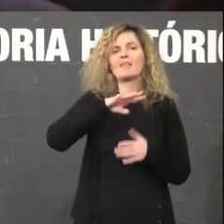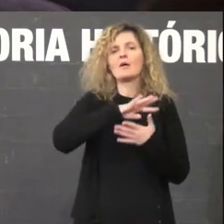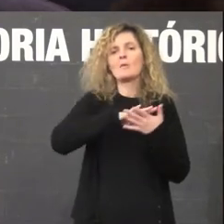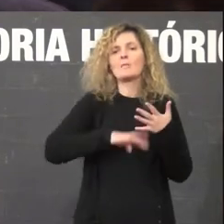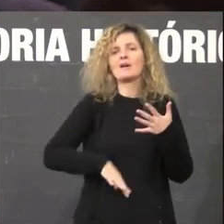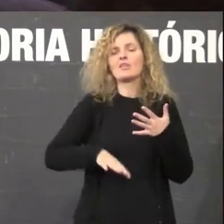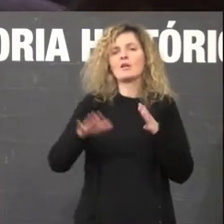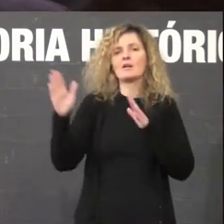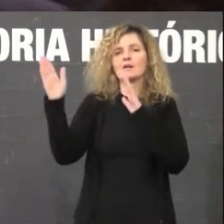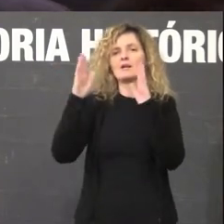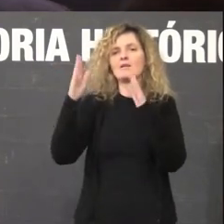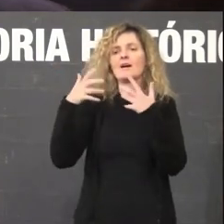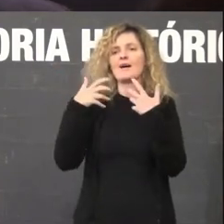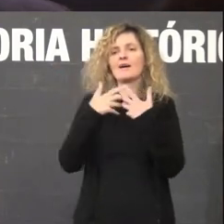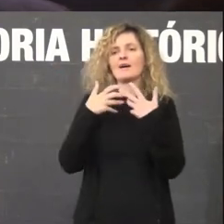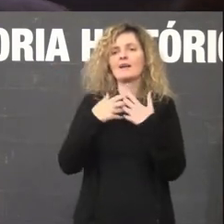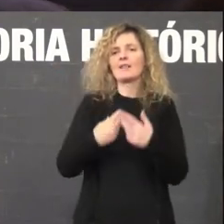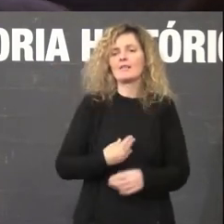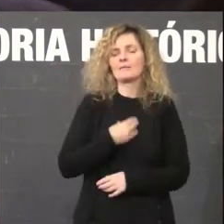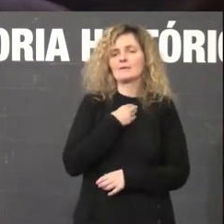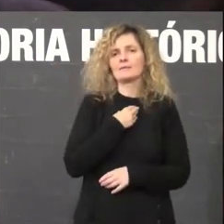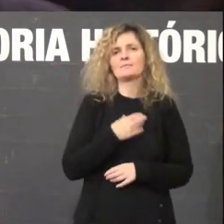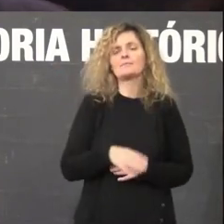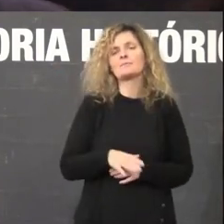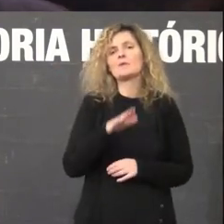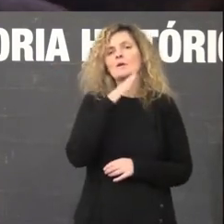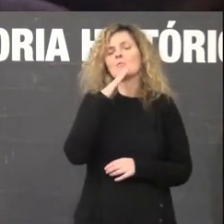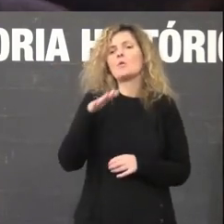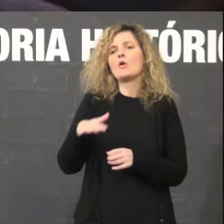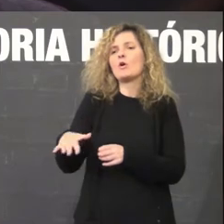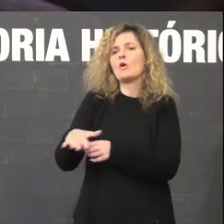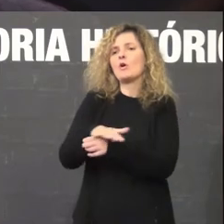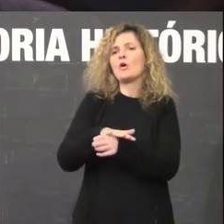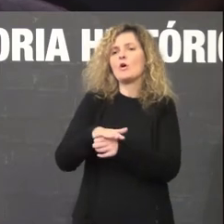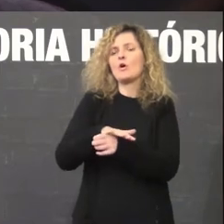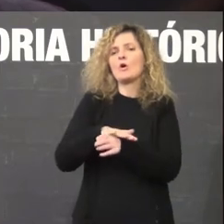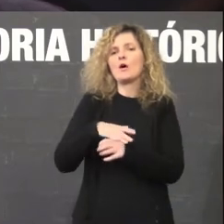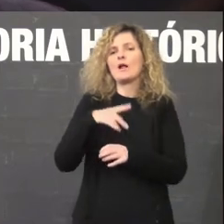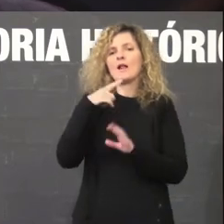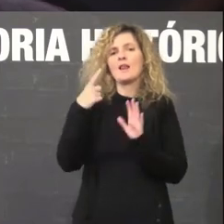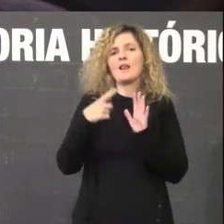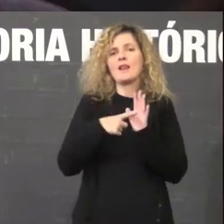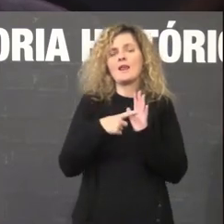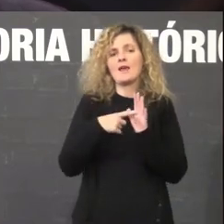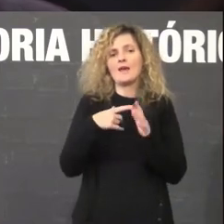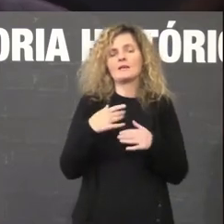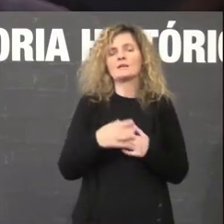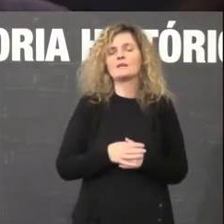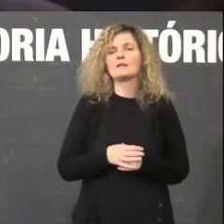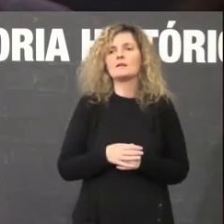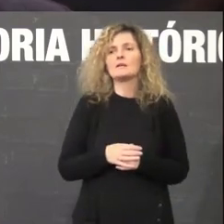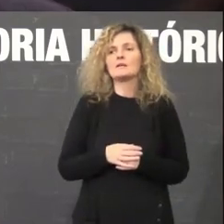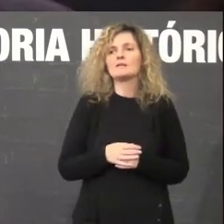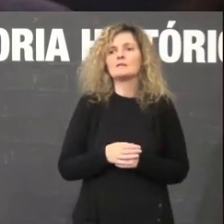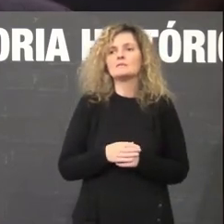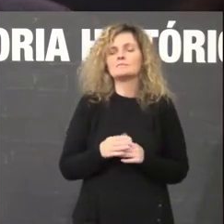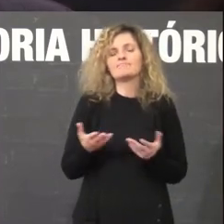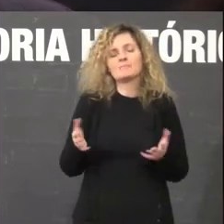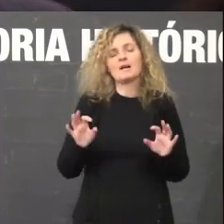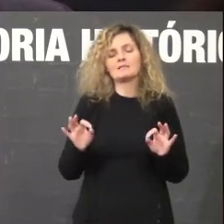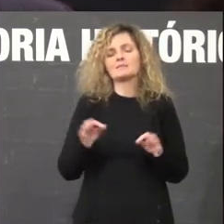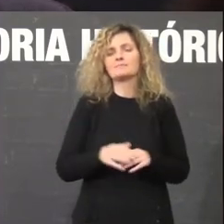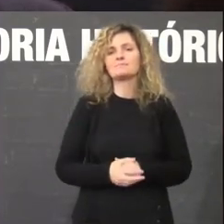Barcelona durante a Guerra Civil, porque estaba da zona leal, digamos, e así,